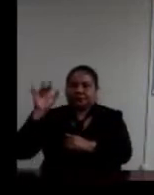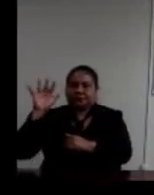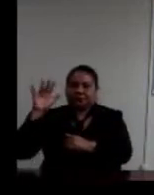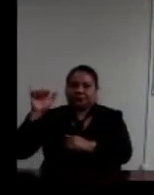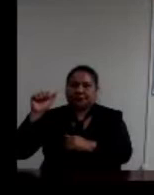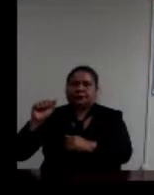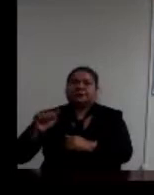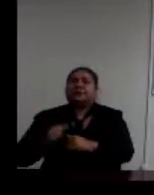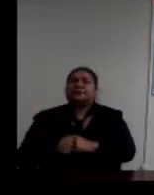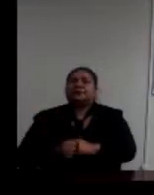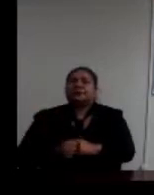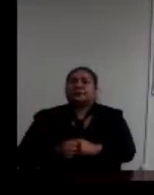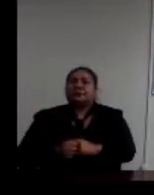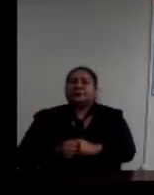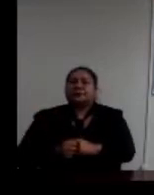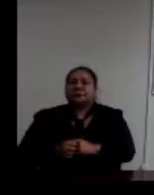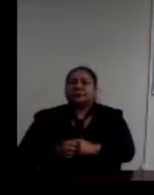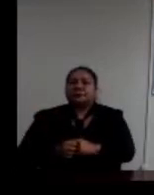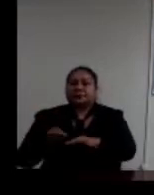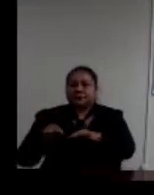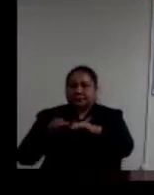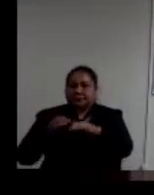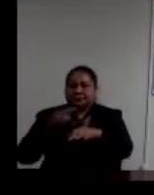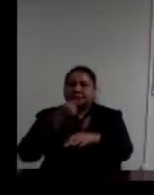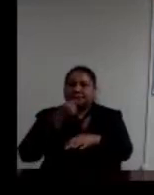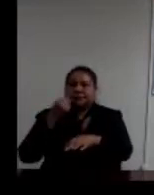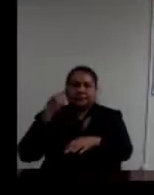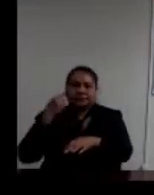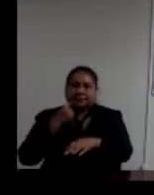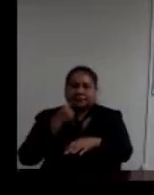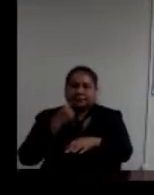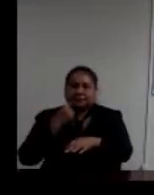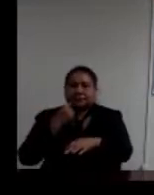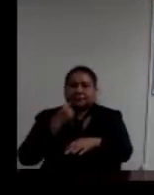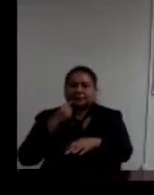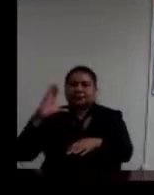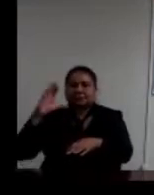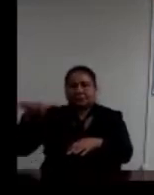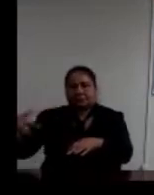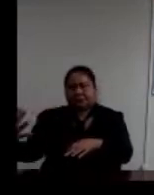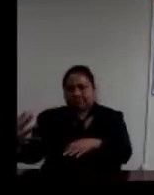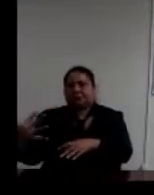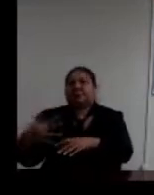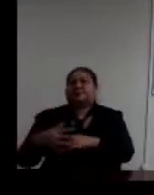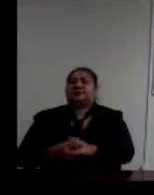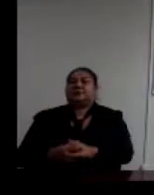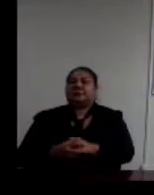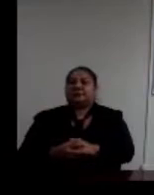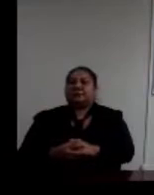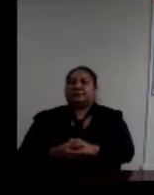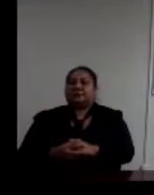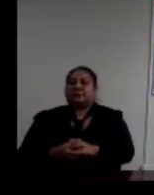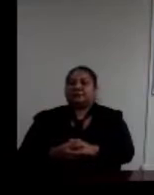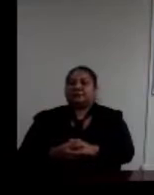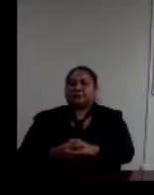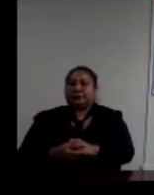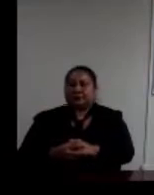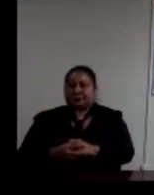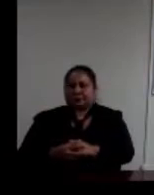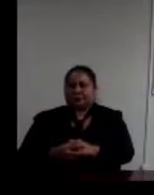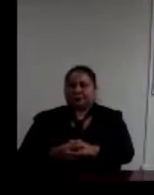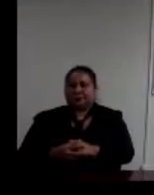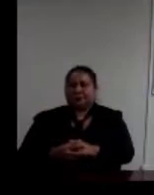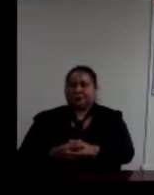del centro. Y labora en la Escuela para Niños Sordos en el Centro de Atención Múltiple Estatal número